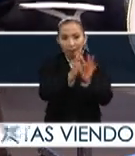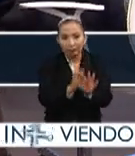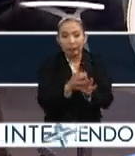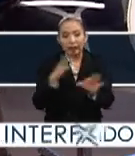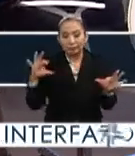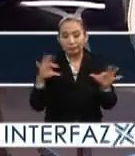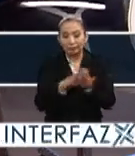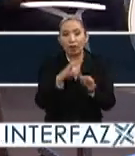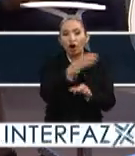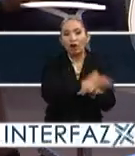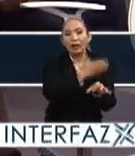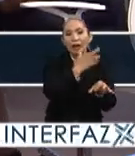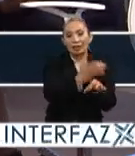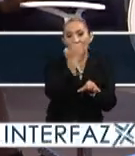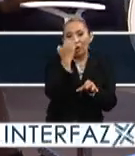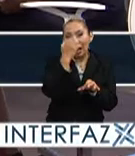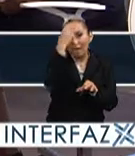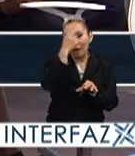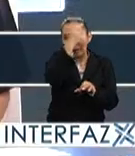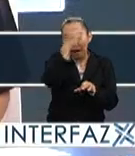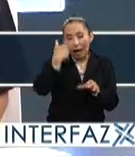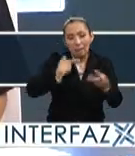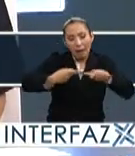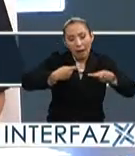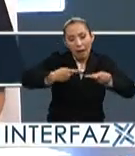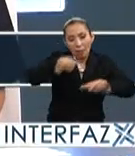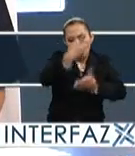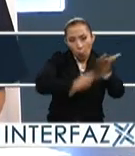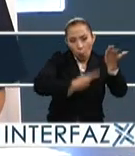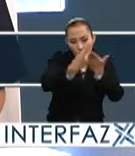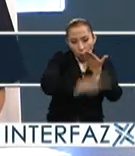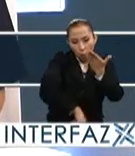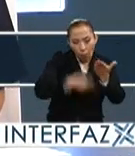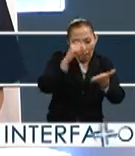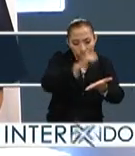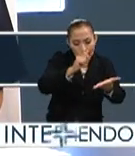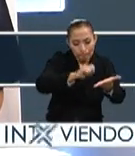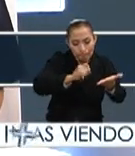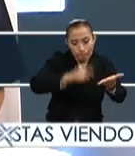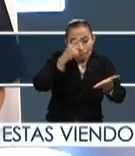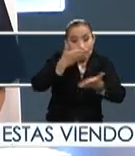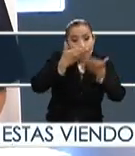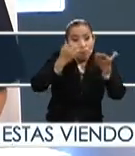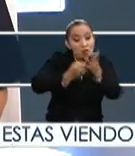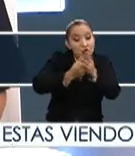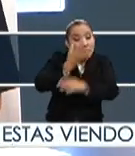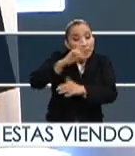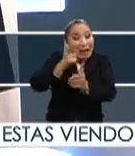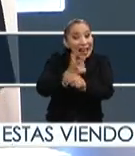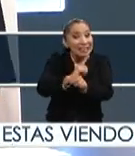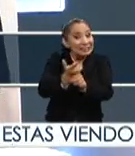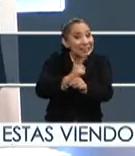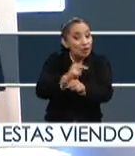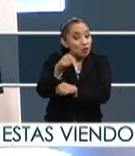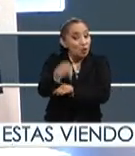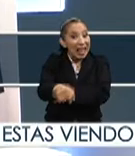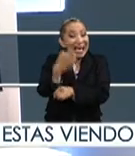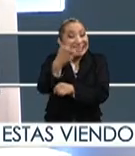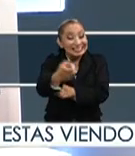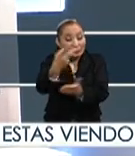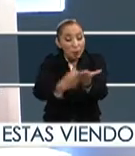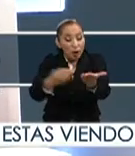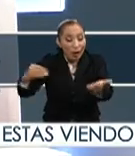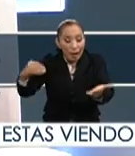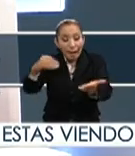la Coordinación Nacional de Escuelas de Enfermería estamos elaborando un plan de estudios nuevo para licenciatura, y a este